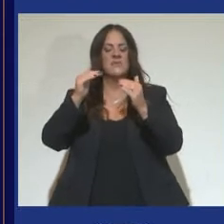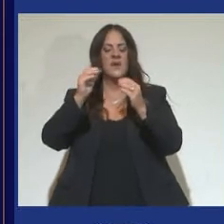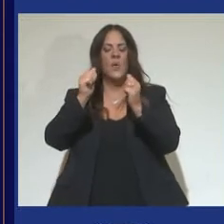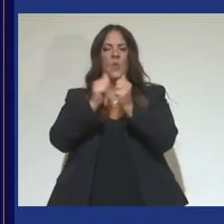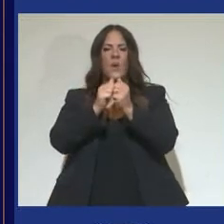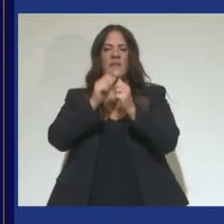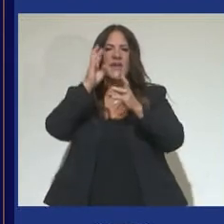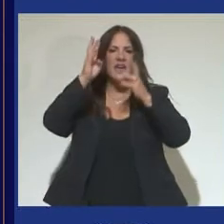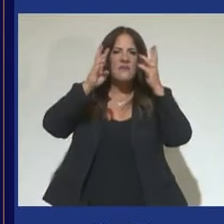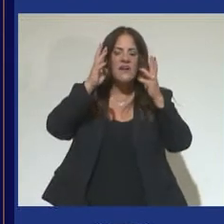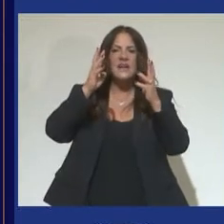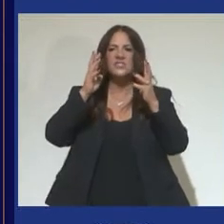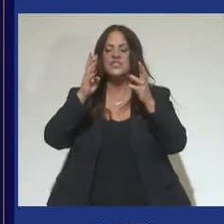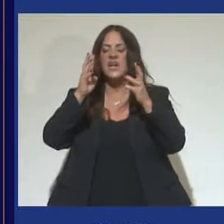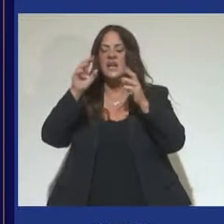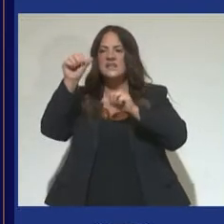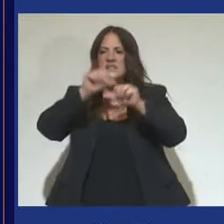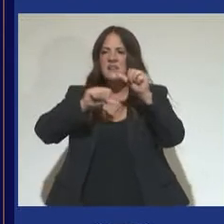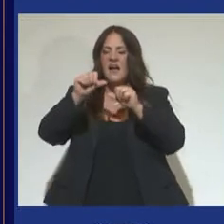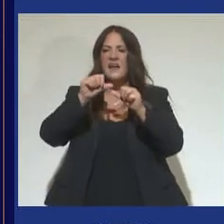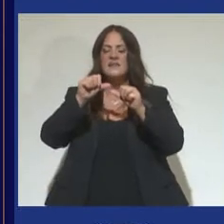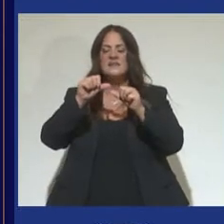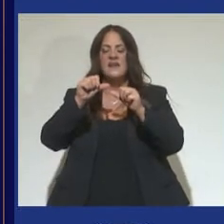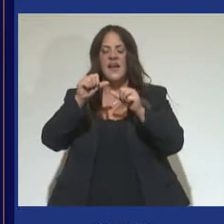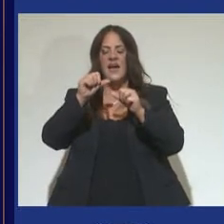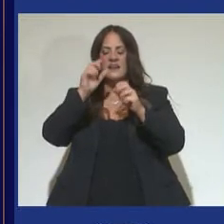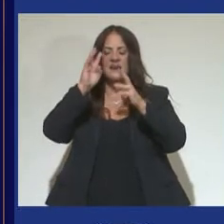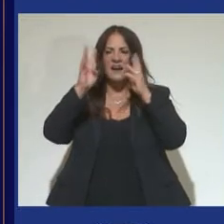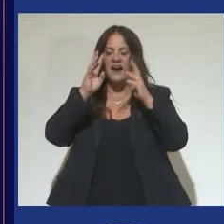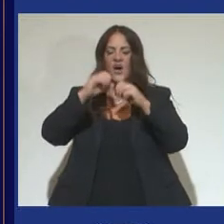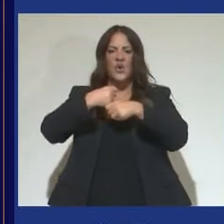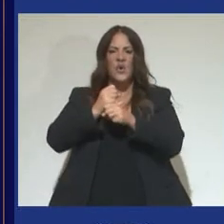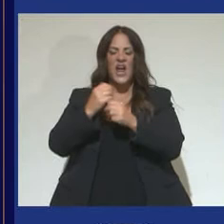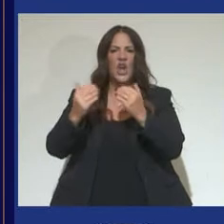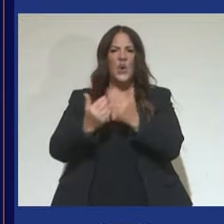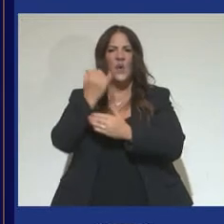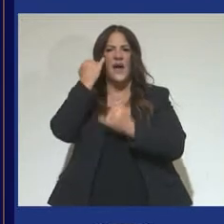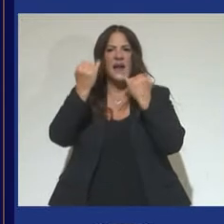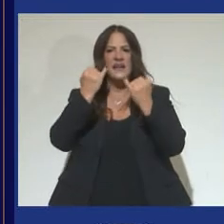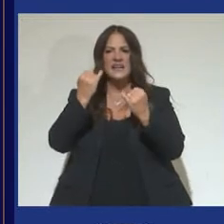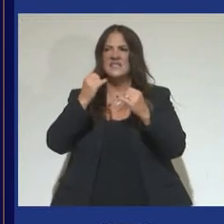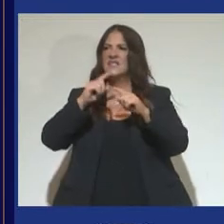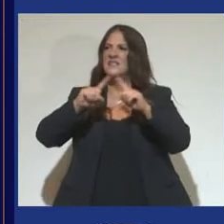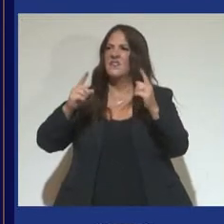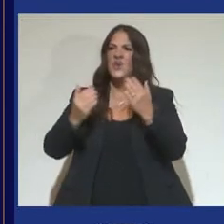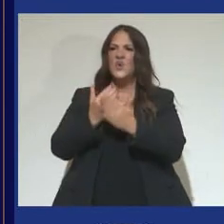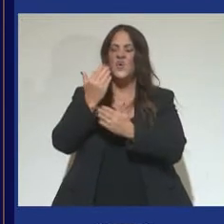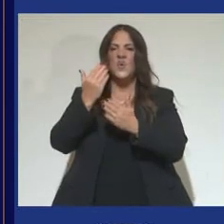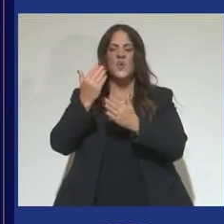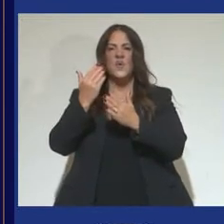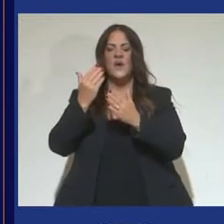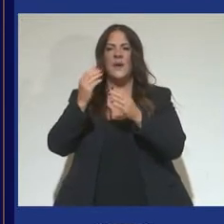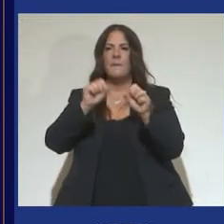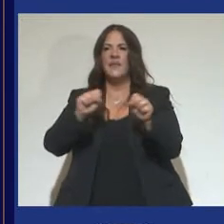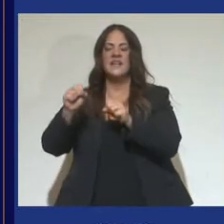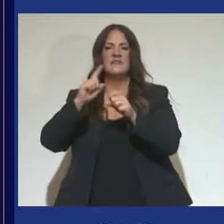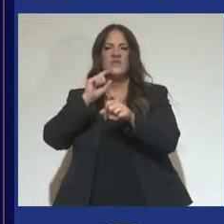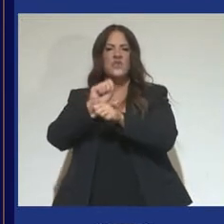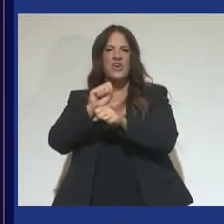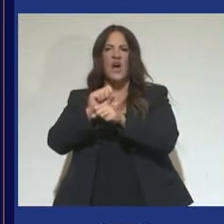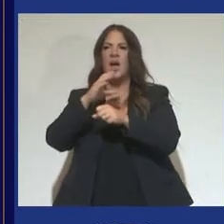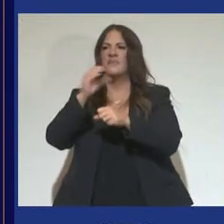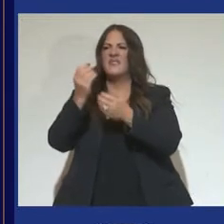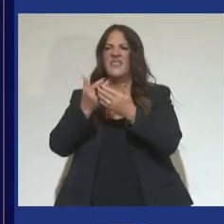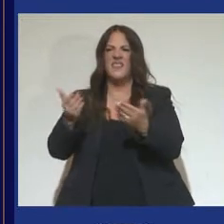innovación y el descubrimiento y el espíritu de emprendedor en los institutos en todo el estado están creando